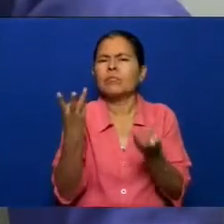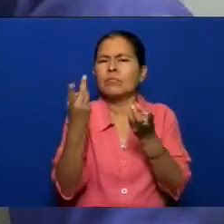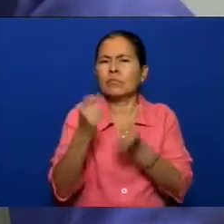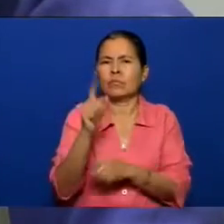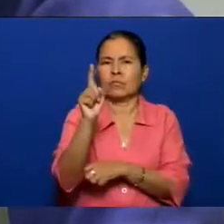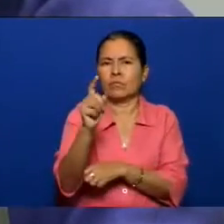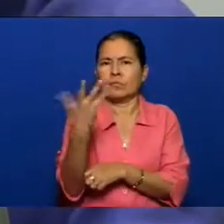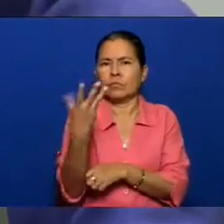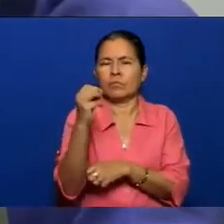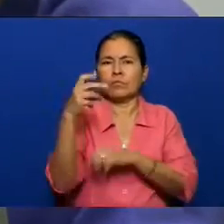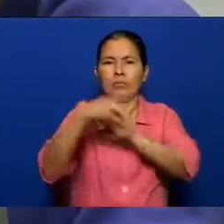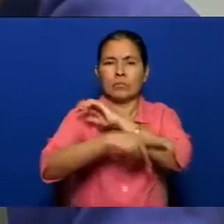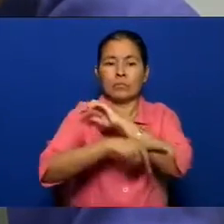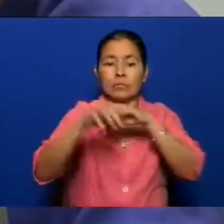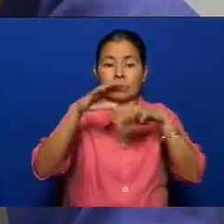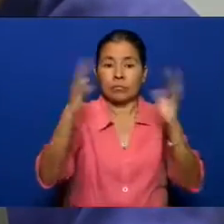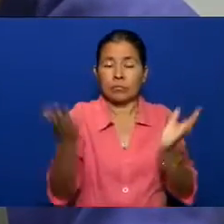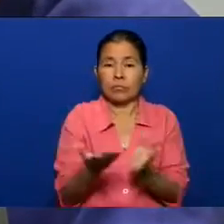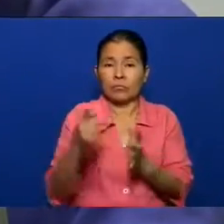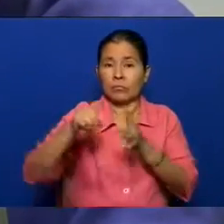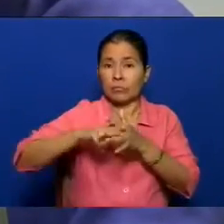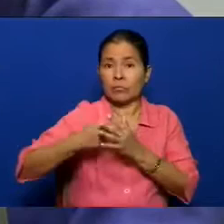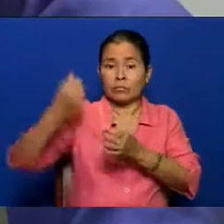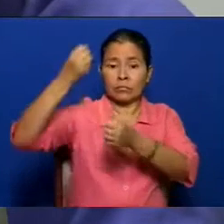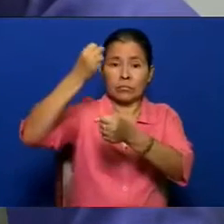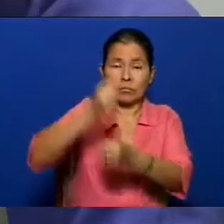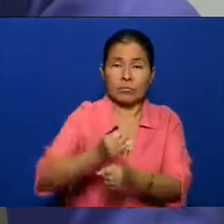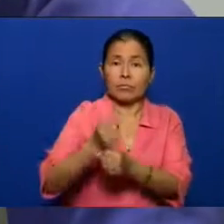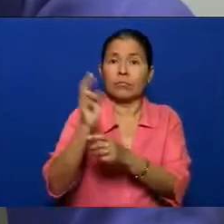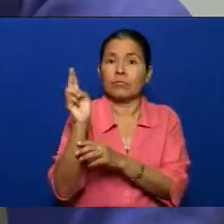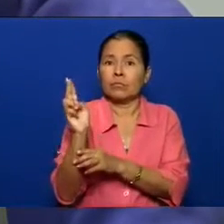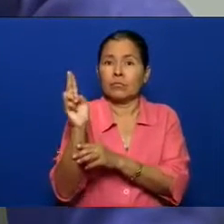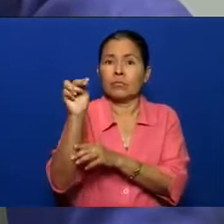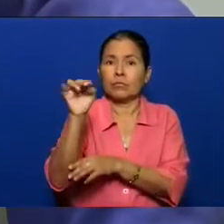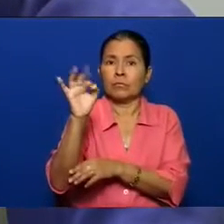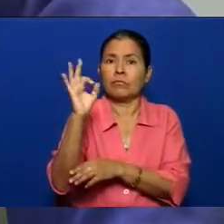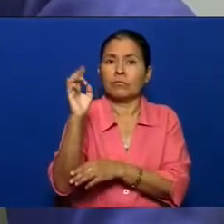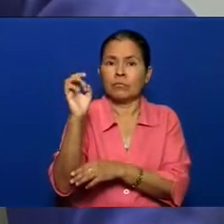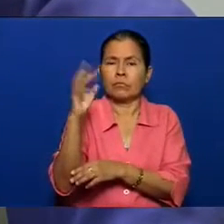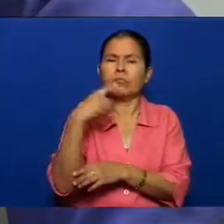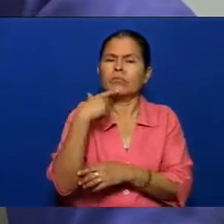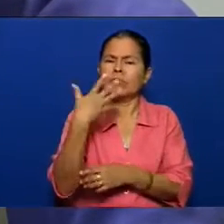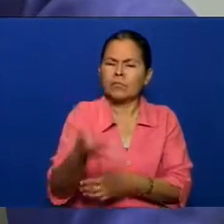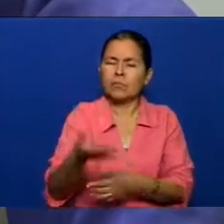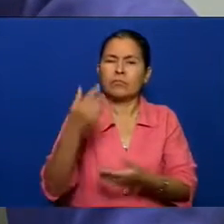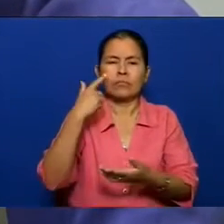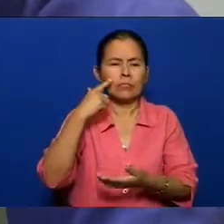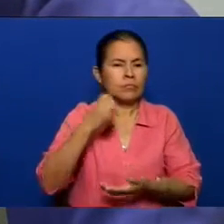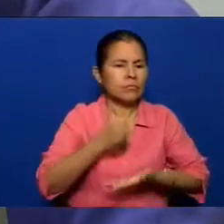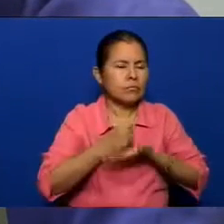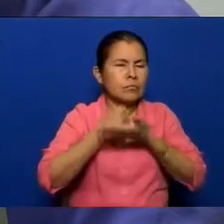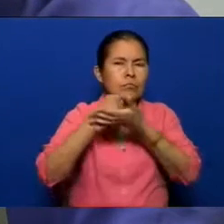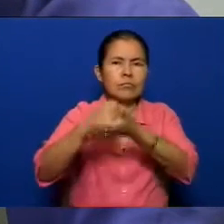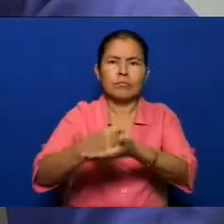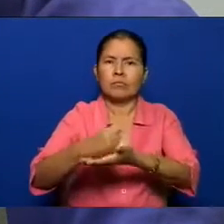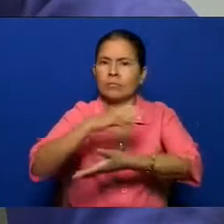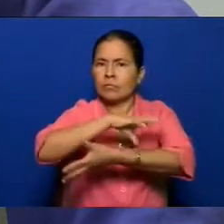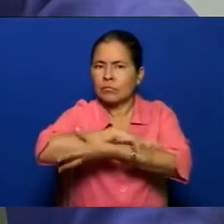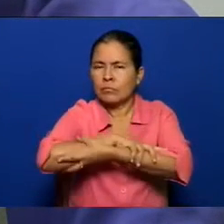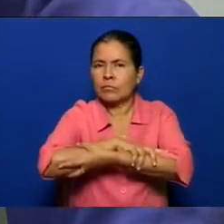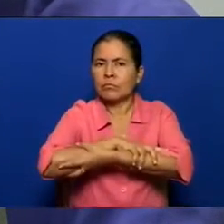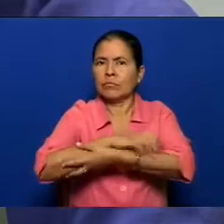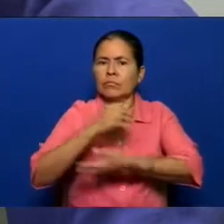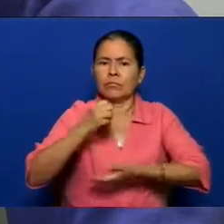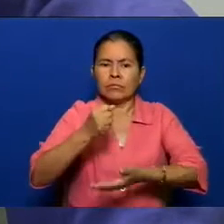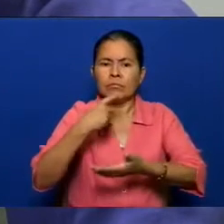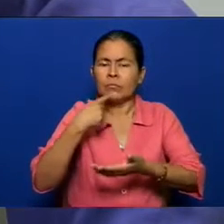países, y desde que UNICEF se fundó hasta la fecha, hemos visto a este Fondo de Solidaridad trabajando por